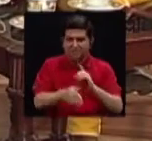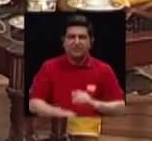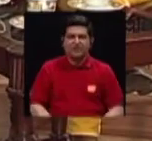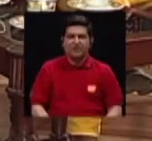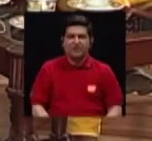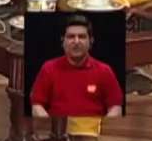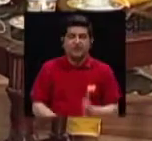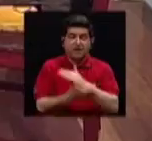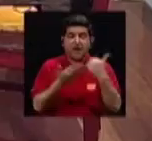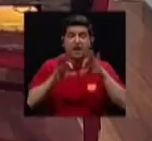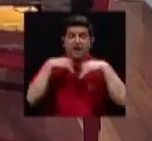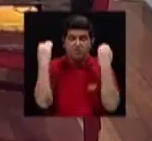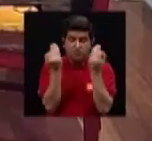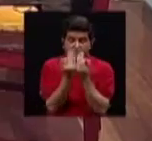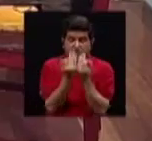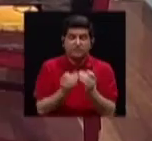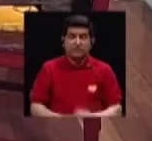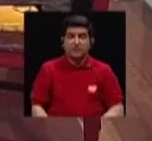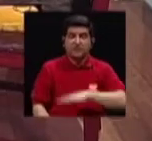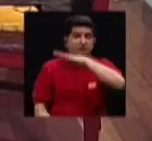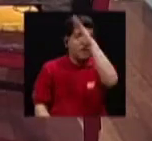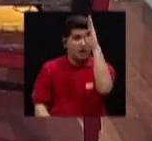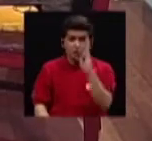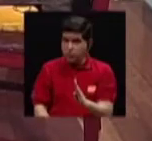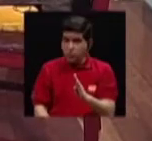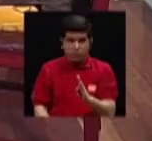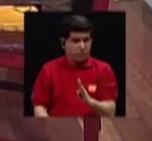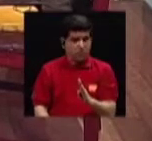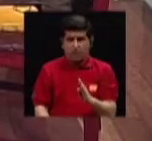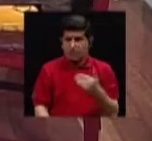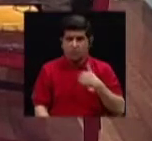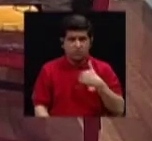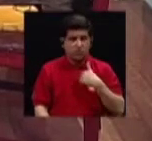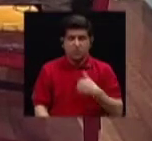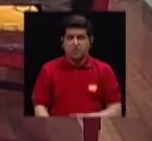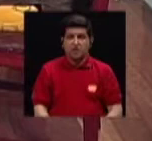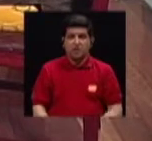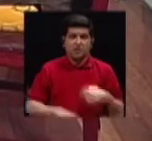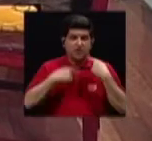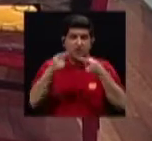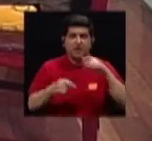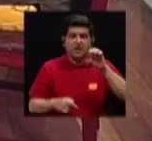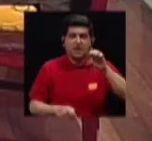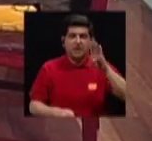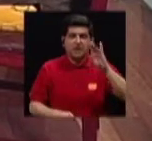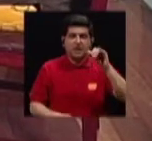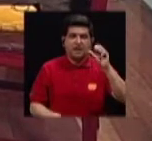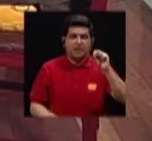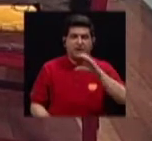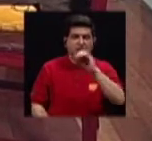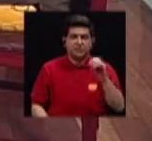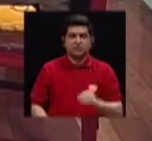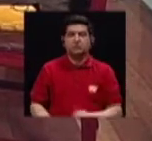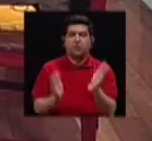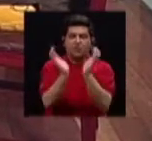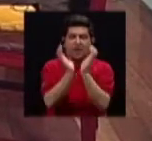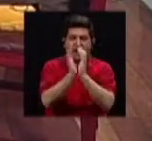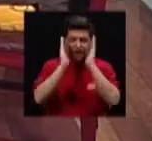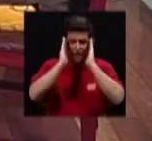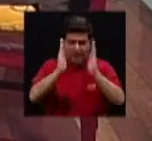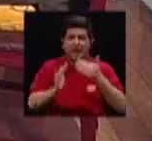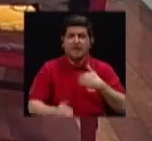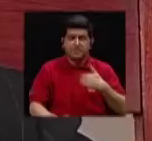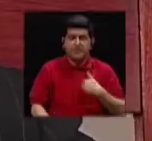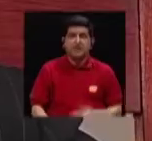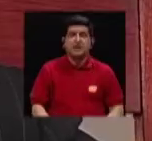Algunas familias incluso nunca asistieron a un EVAIS, a la Caja Costarricense a atenderse, tenían acceso a